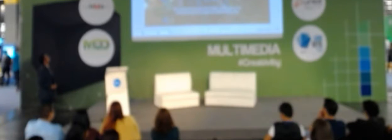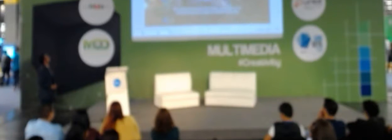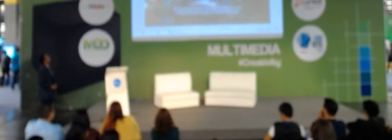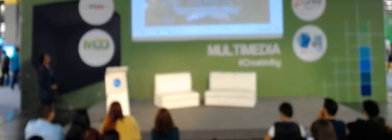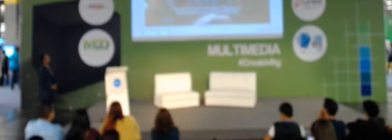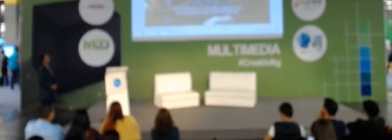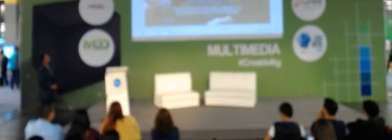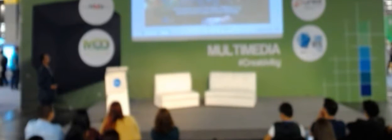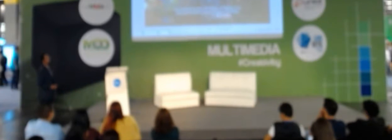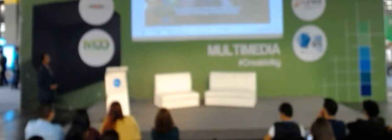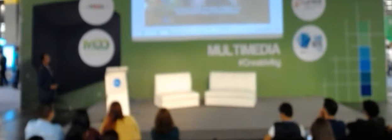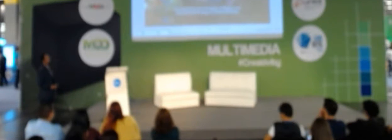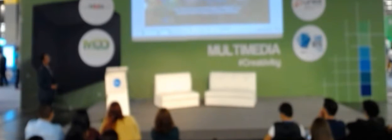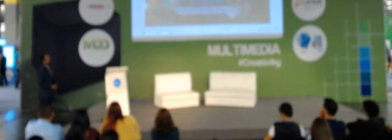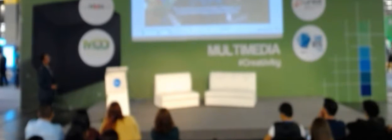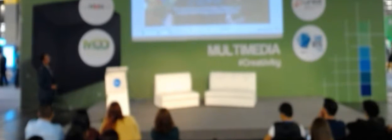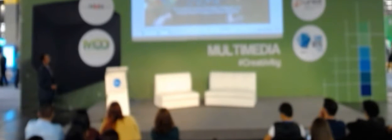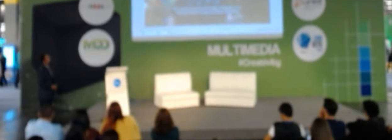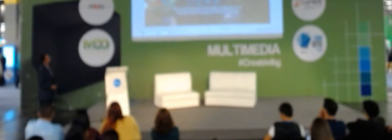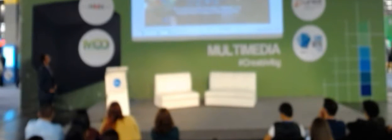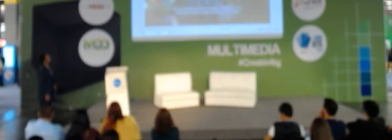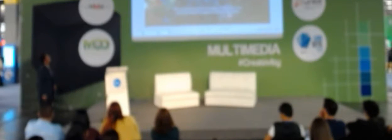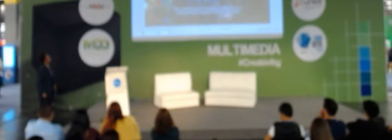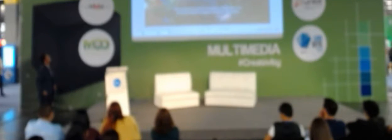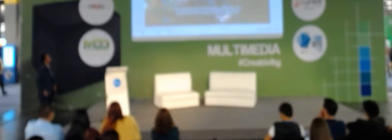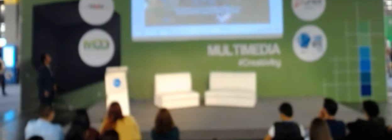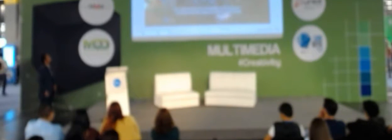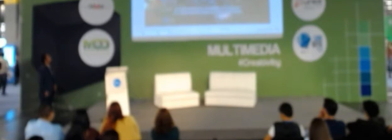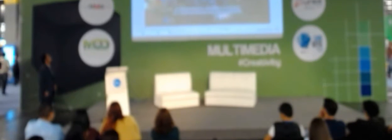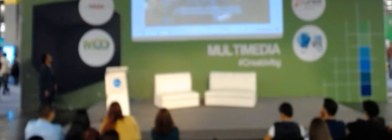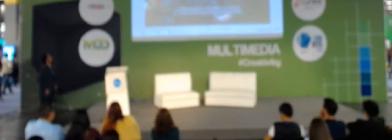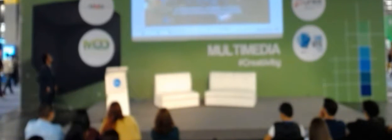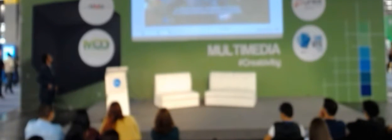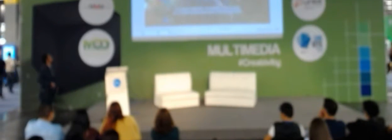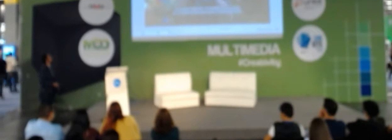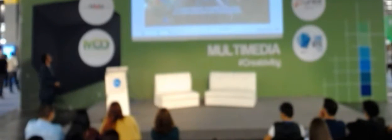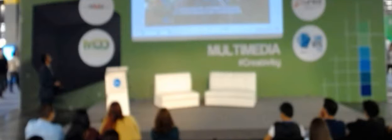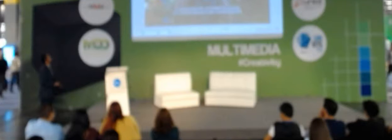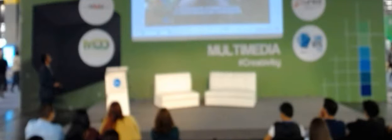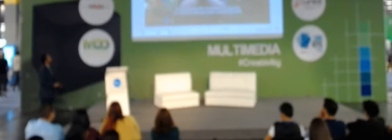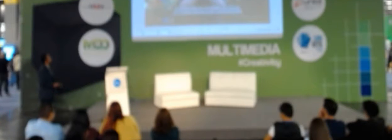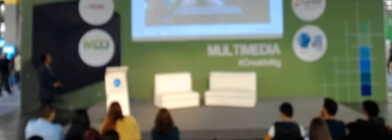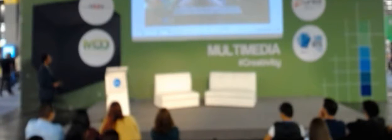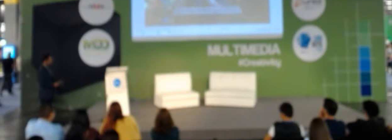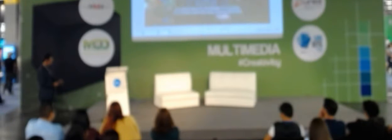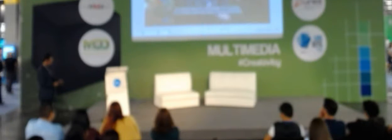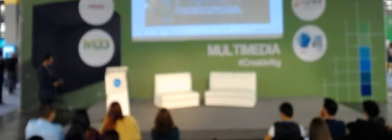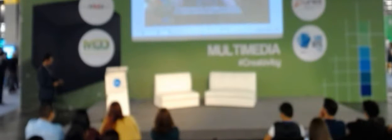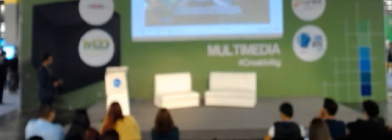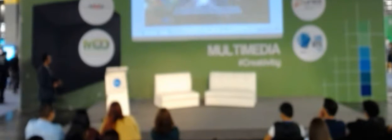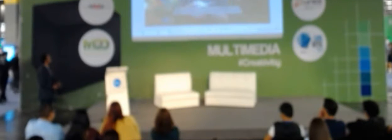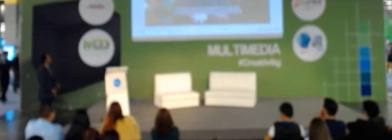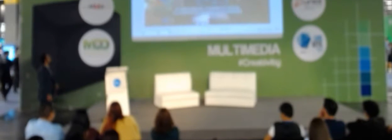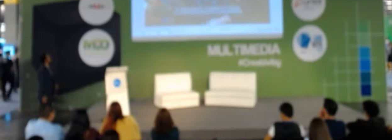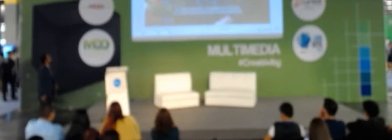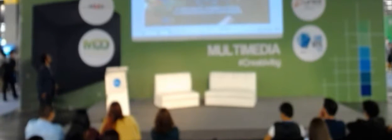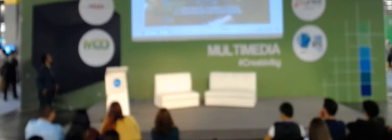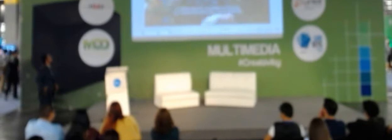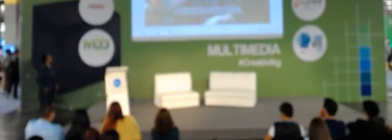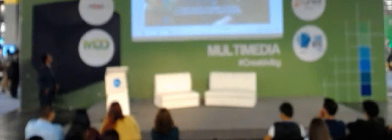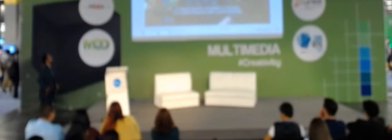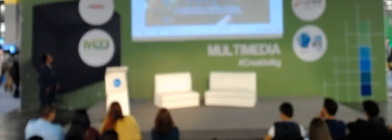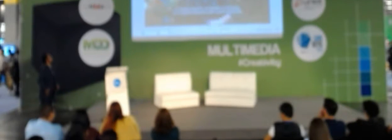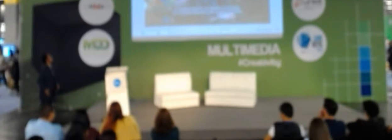es para demostrar al Estado y a la sociedad que la lengua de señas mexicana es nuestro derecho, así también su inclusión en el sistema